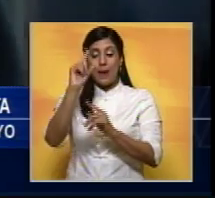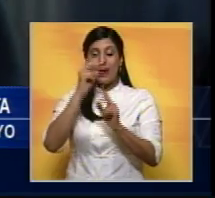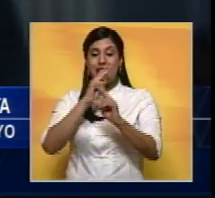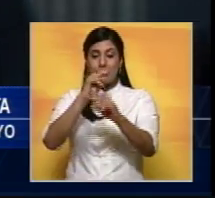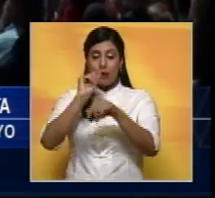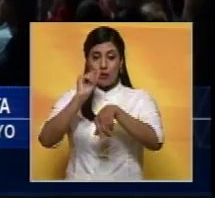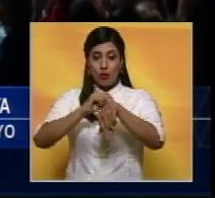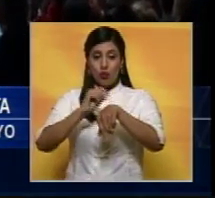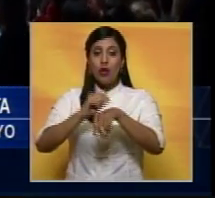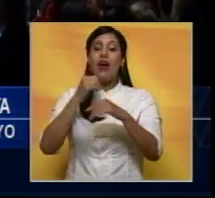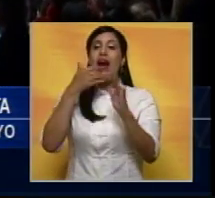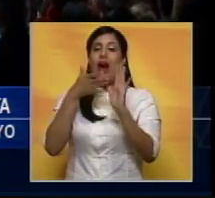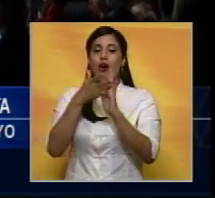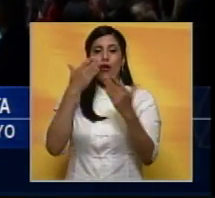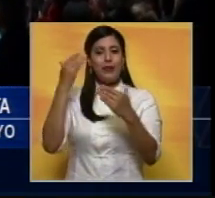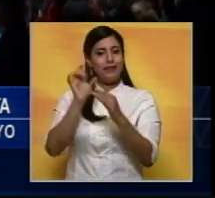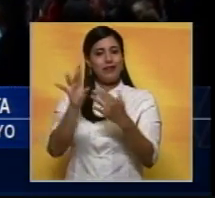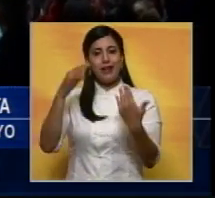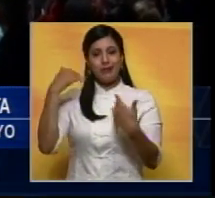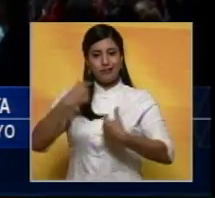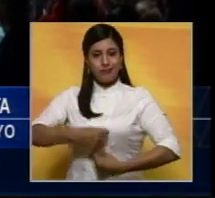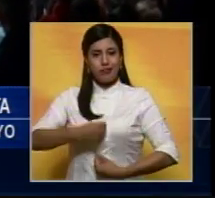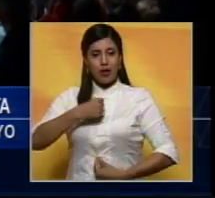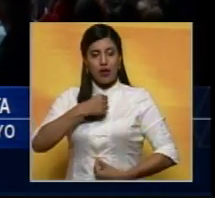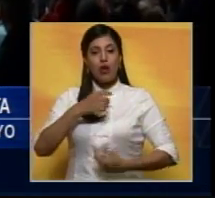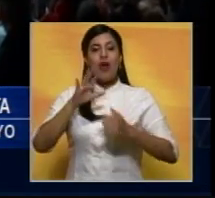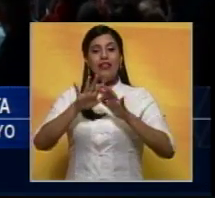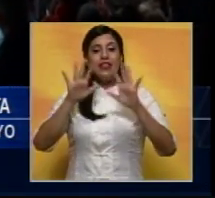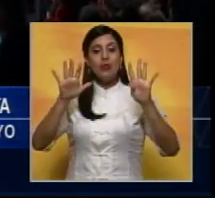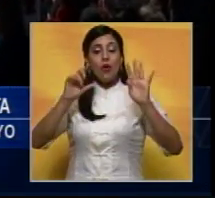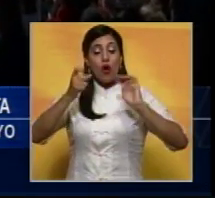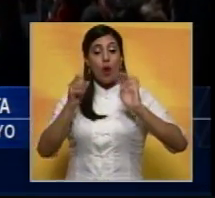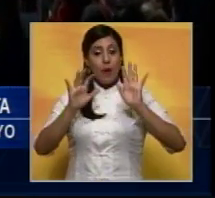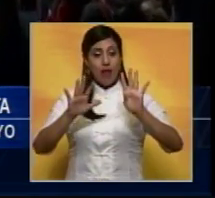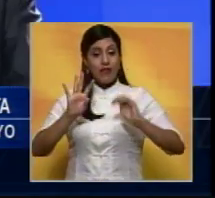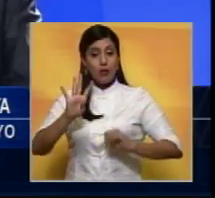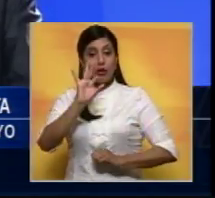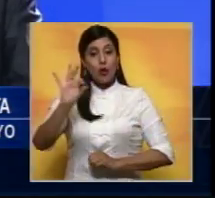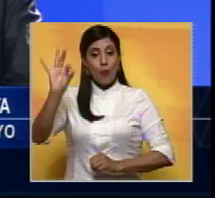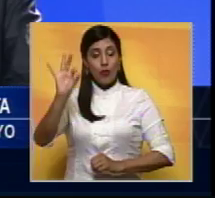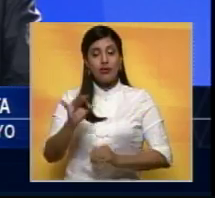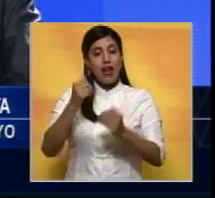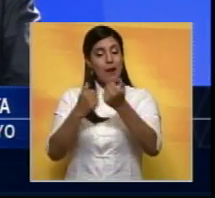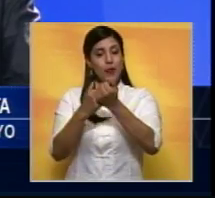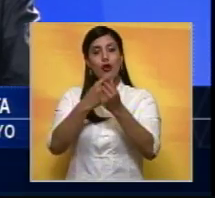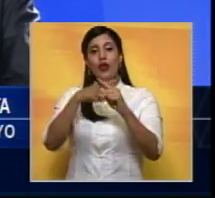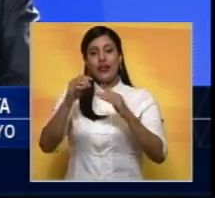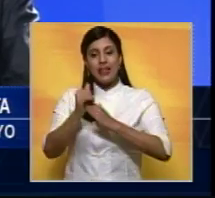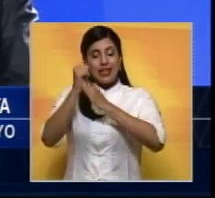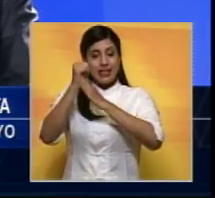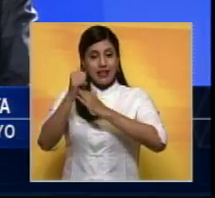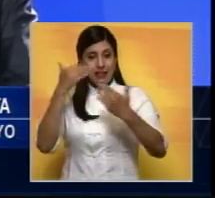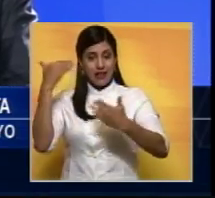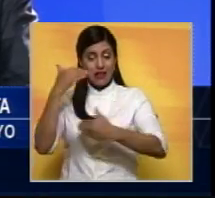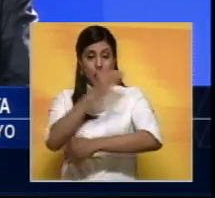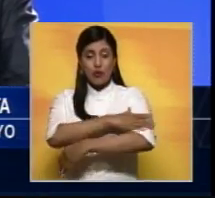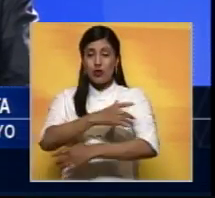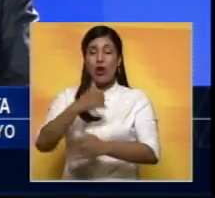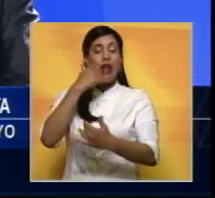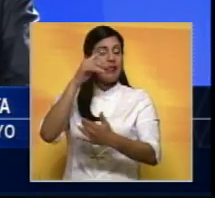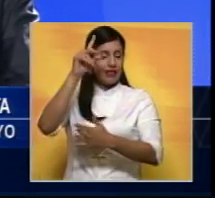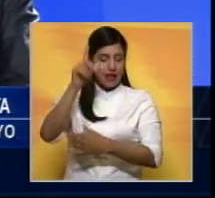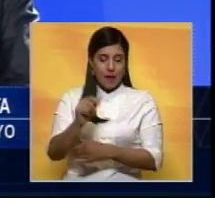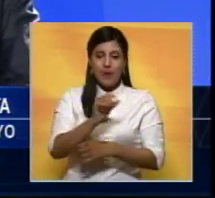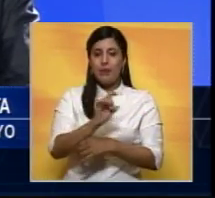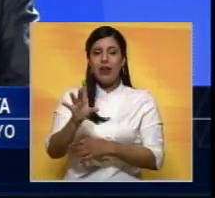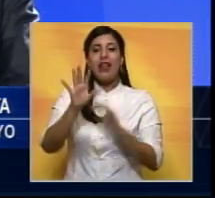ronda dejaron por fuera al conservador François Fillon con 19,94% de apoyo y al líder de la izquierda radical Jean-Luc